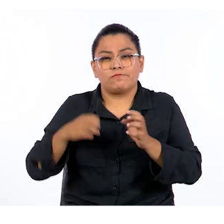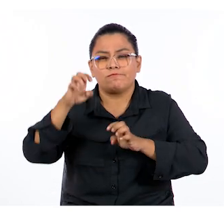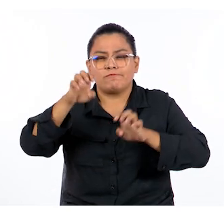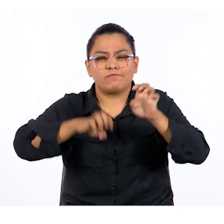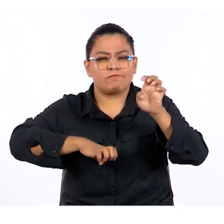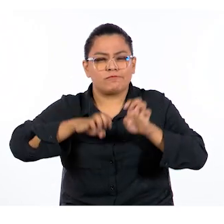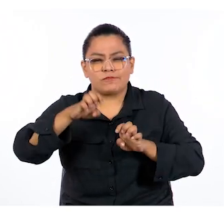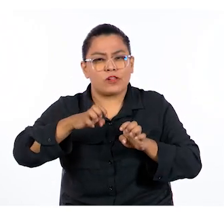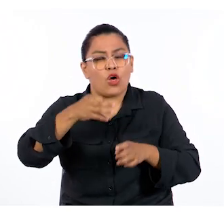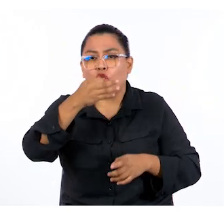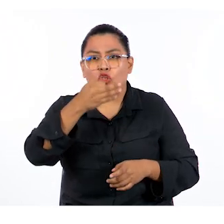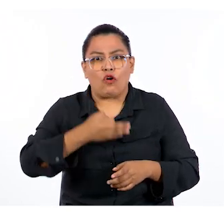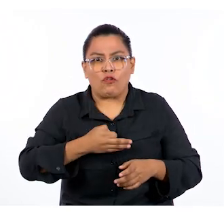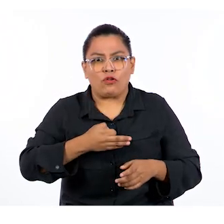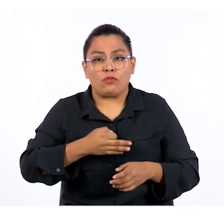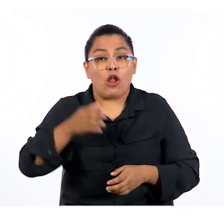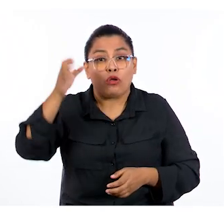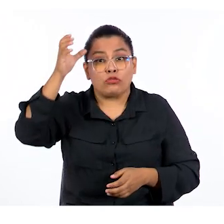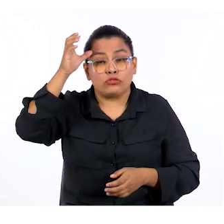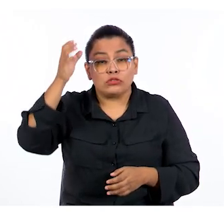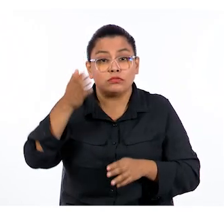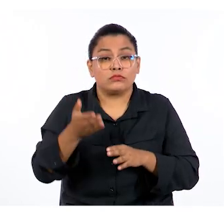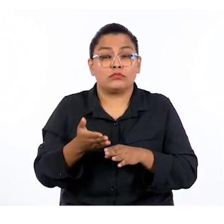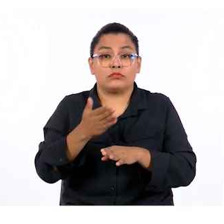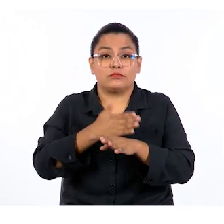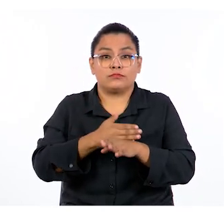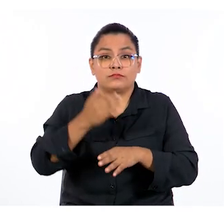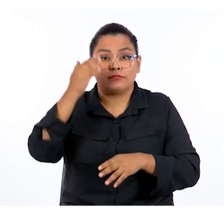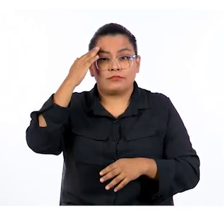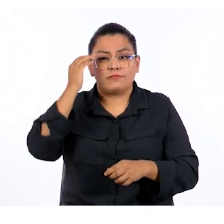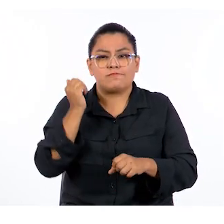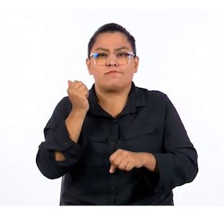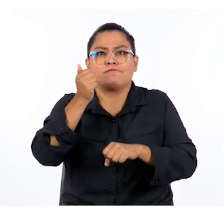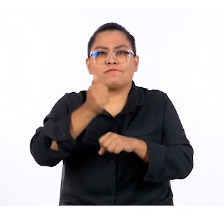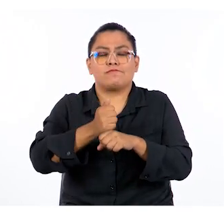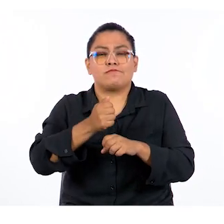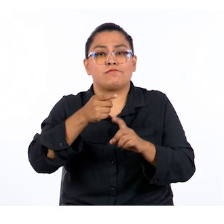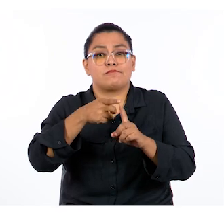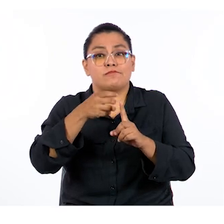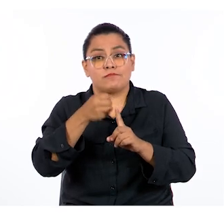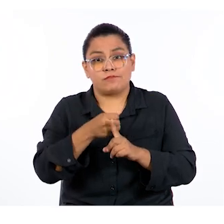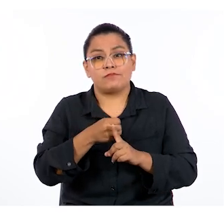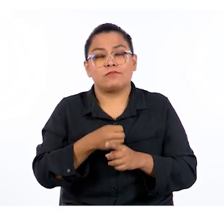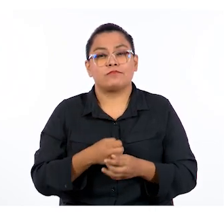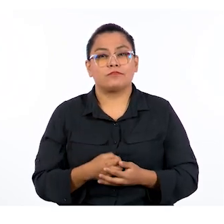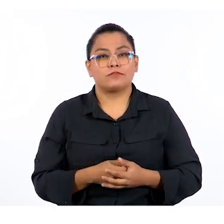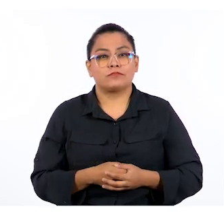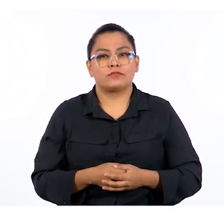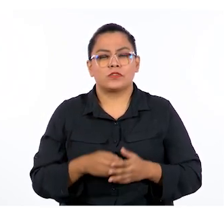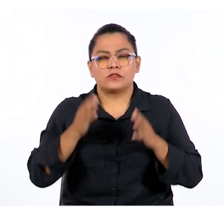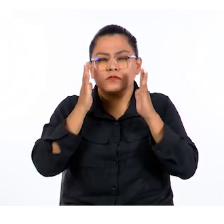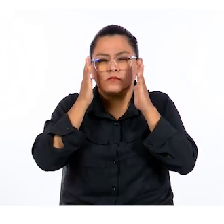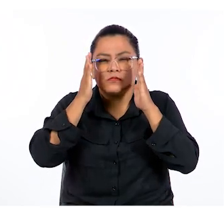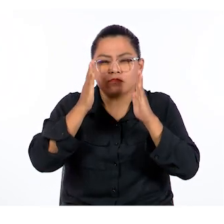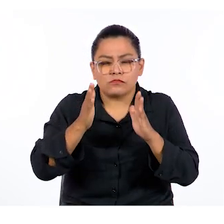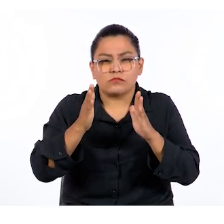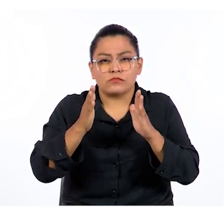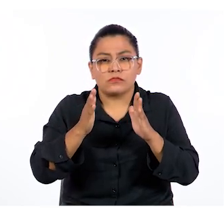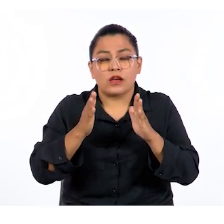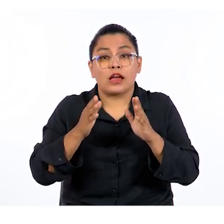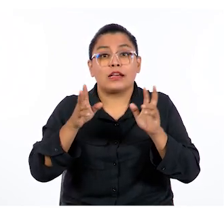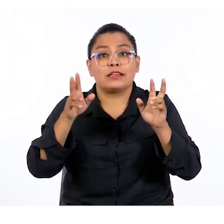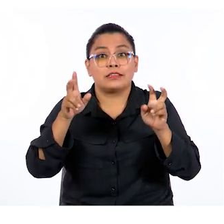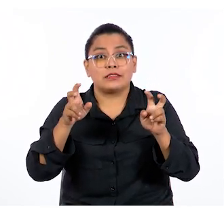estos conocimientos, establecer los objetivos del aprendizaje, focalizar la atención en el tema